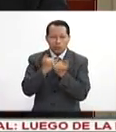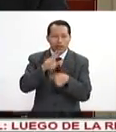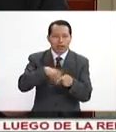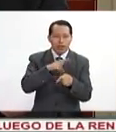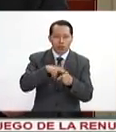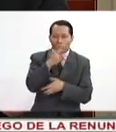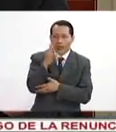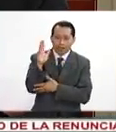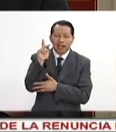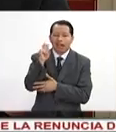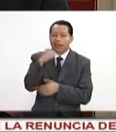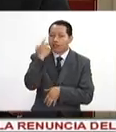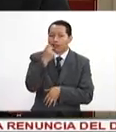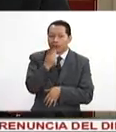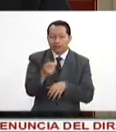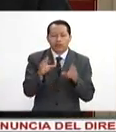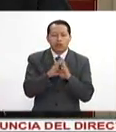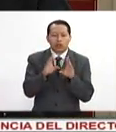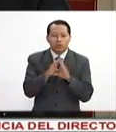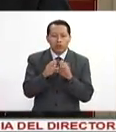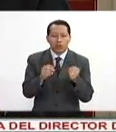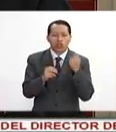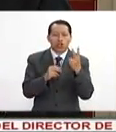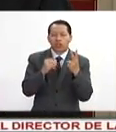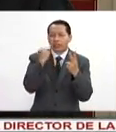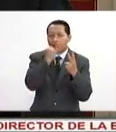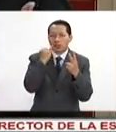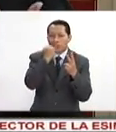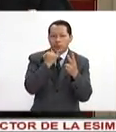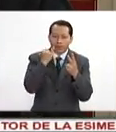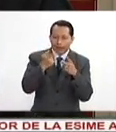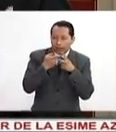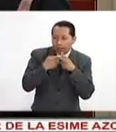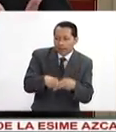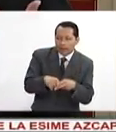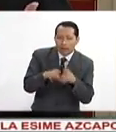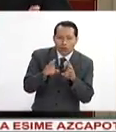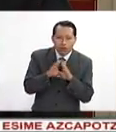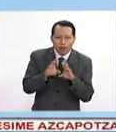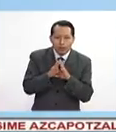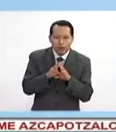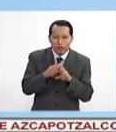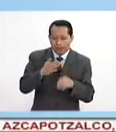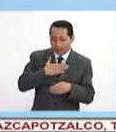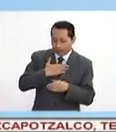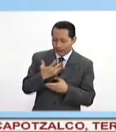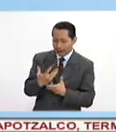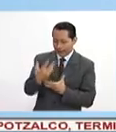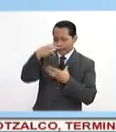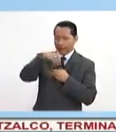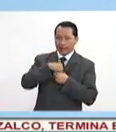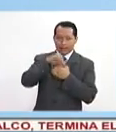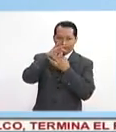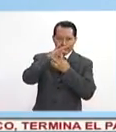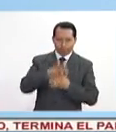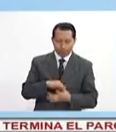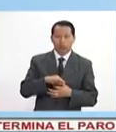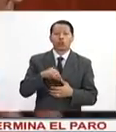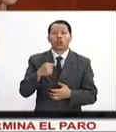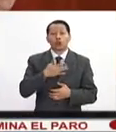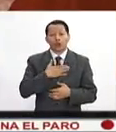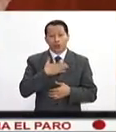Eso quiere decir que las dos lenguas pues desde un principio vienen viviendo en mí. Cuando se da todo este proceso